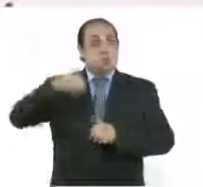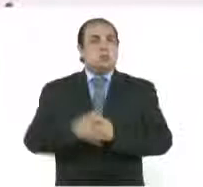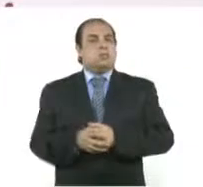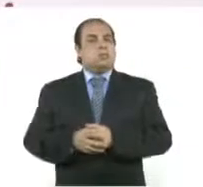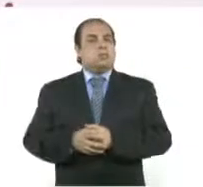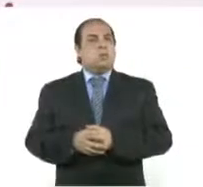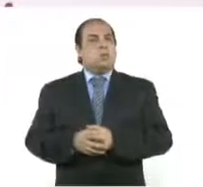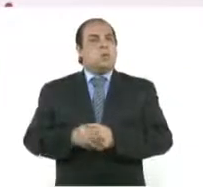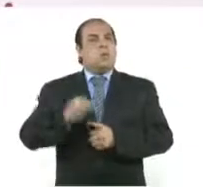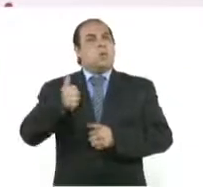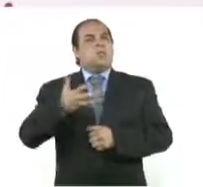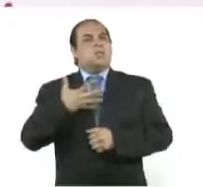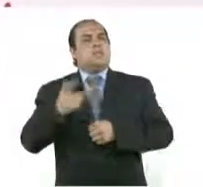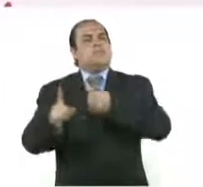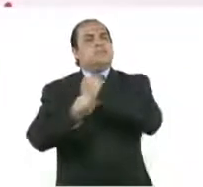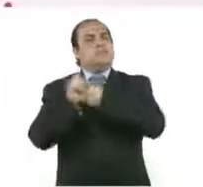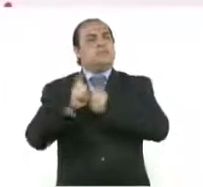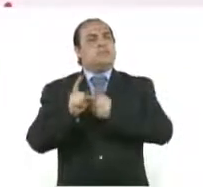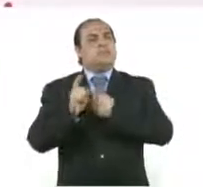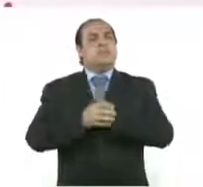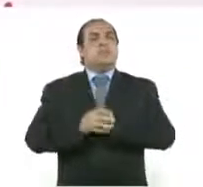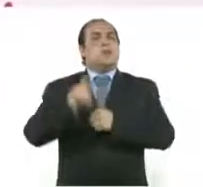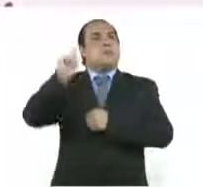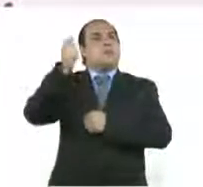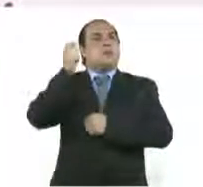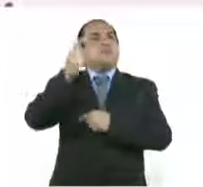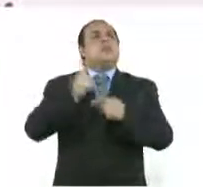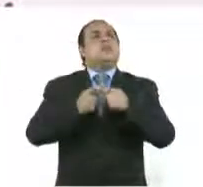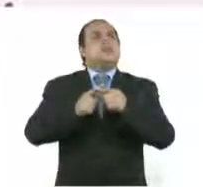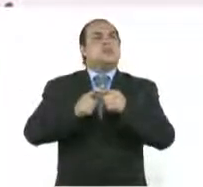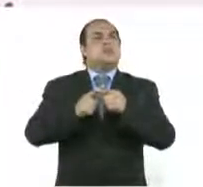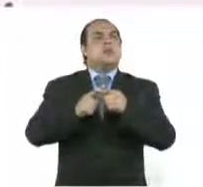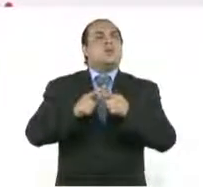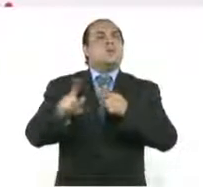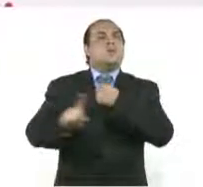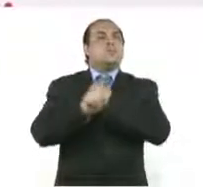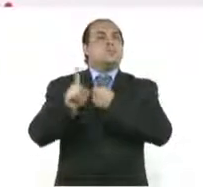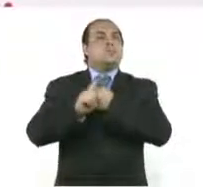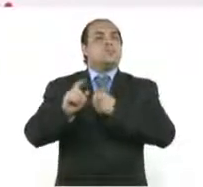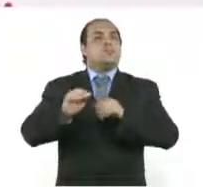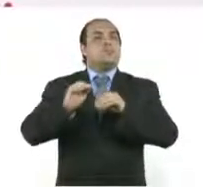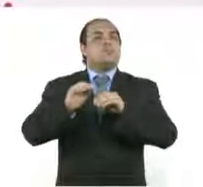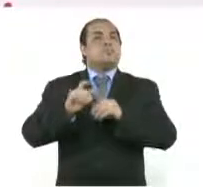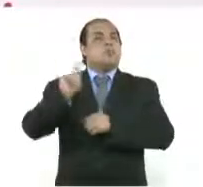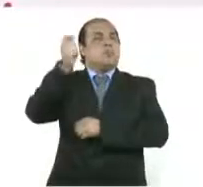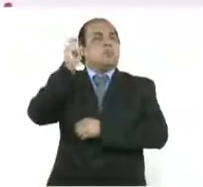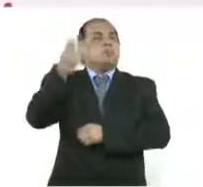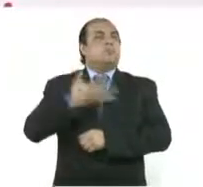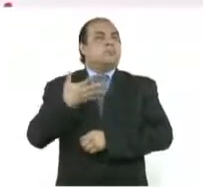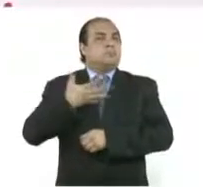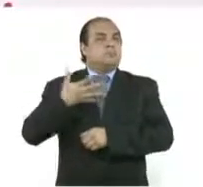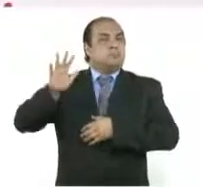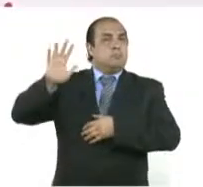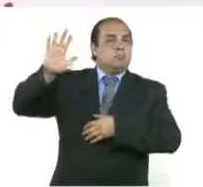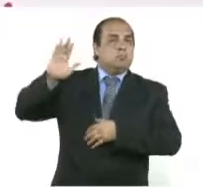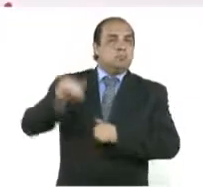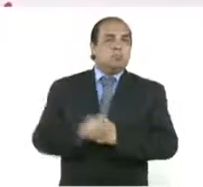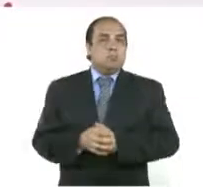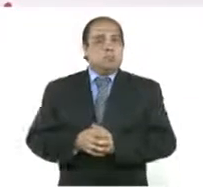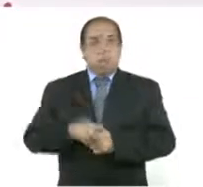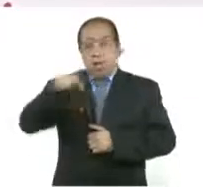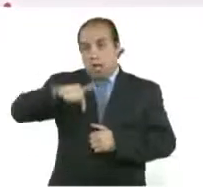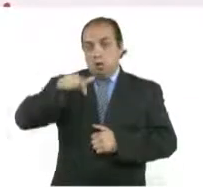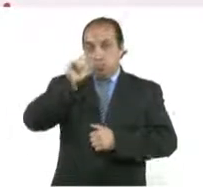algún problema con la pensión, a ver, levanten la mano los que tienen algún problema con la pensión. Bueno, aquí